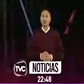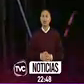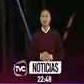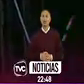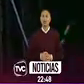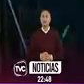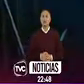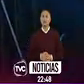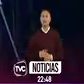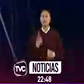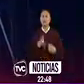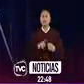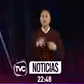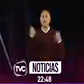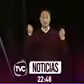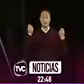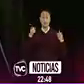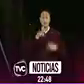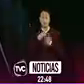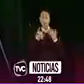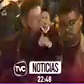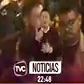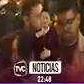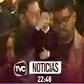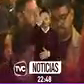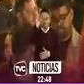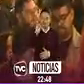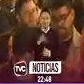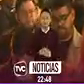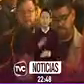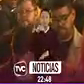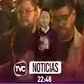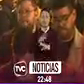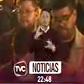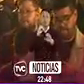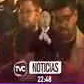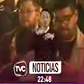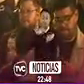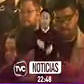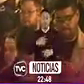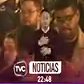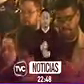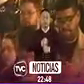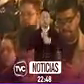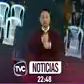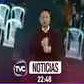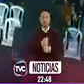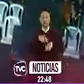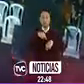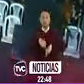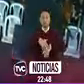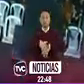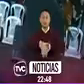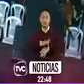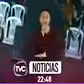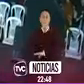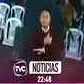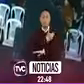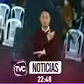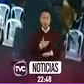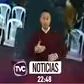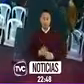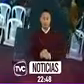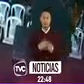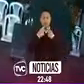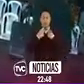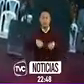La capital está de fiesta y los quiteños lo saben. Esta tarde y noche se realizó el tradicional Amazonazo en la Plaza de los Presidentes,